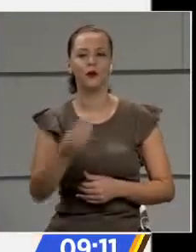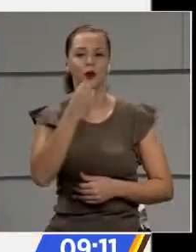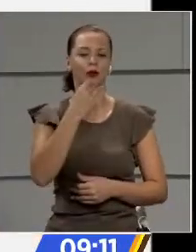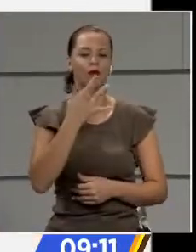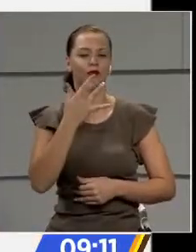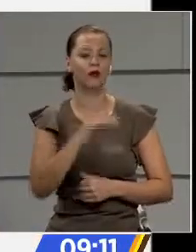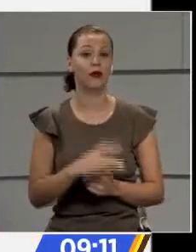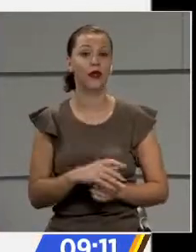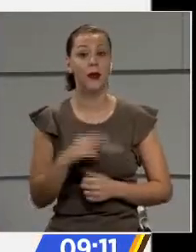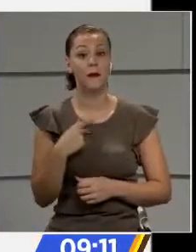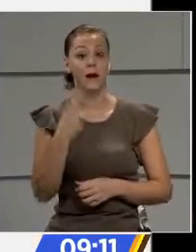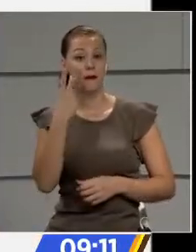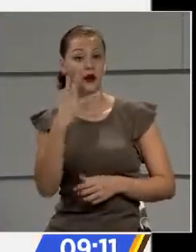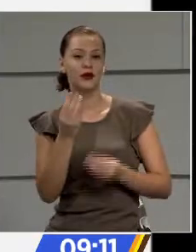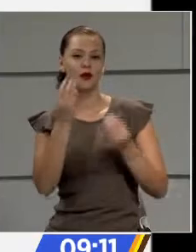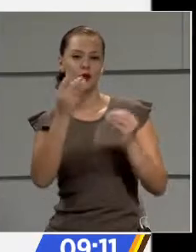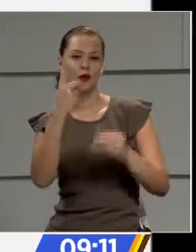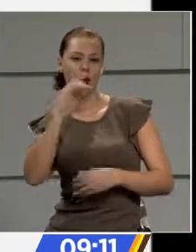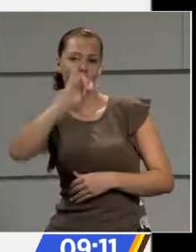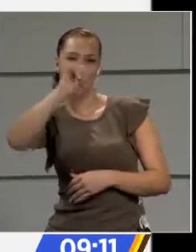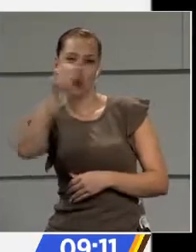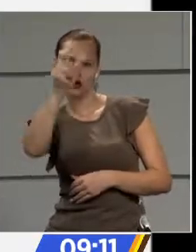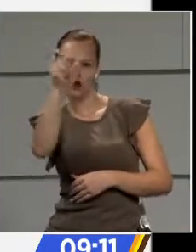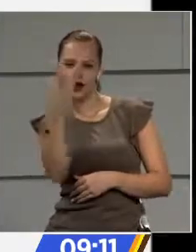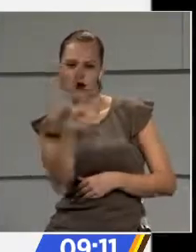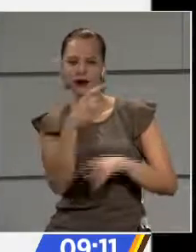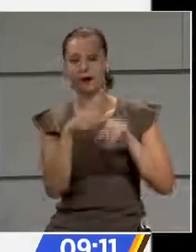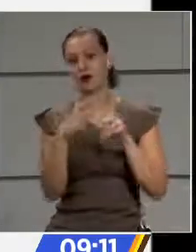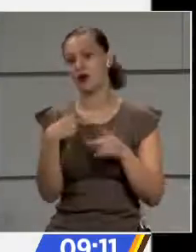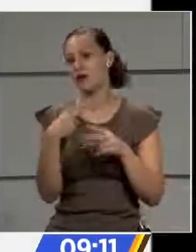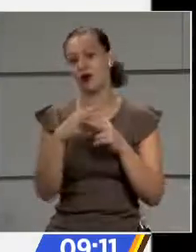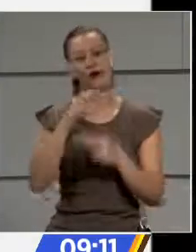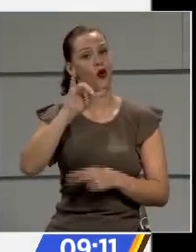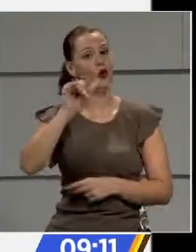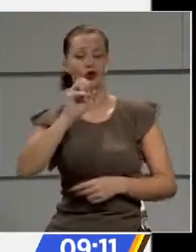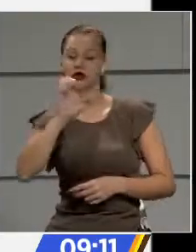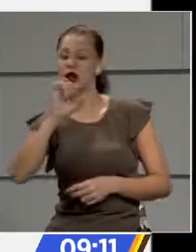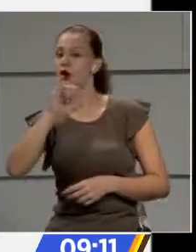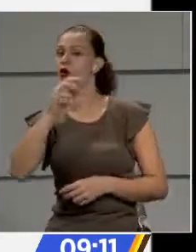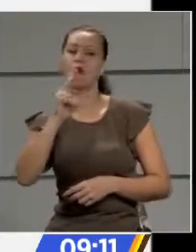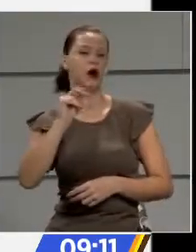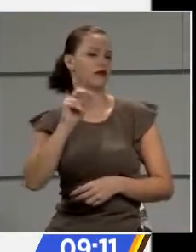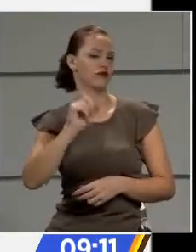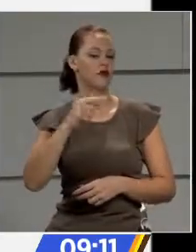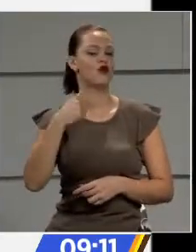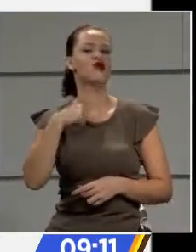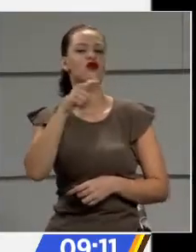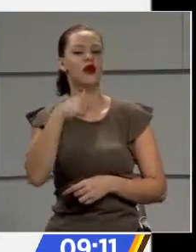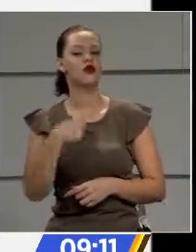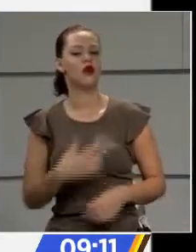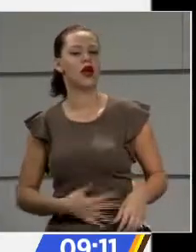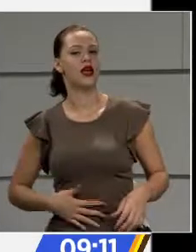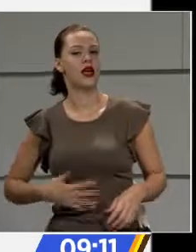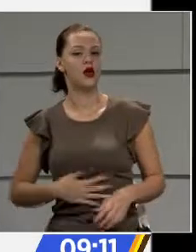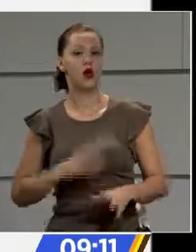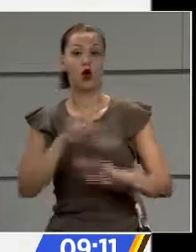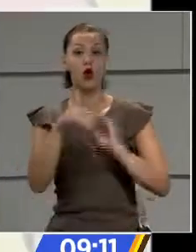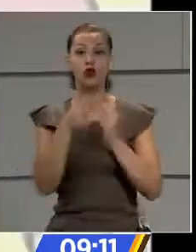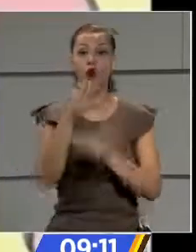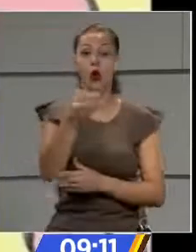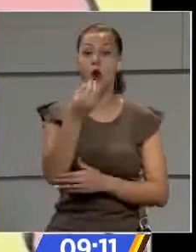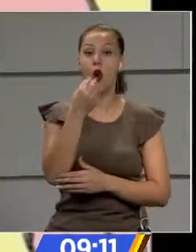Me parezco mucho a la letra J, pero mi nombre no es José ni Juan. Yo soy el estómago. Toda la comida que tú